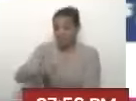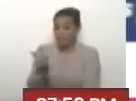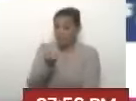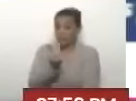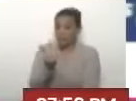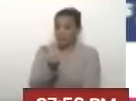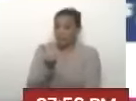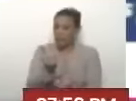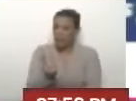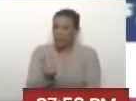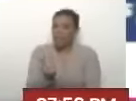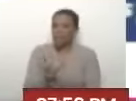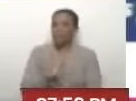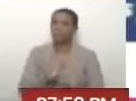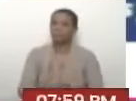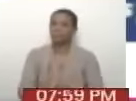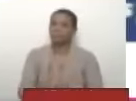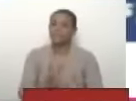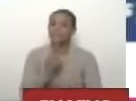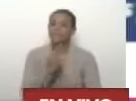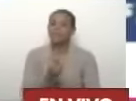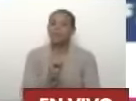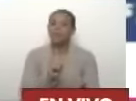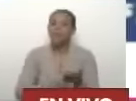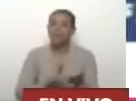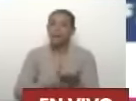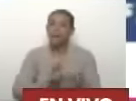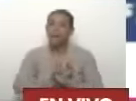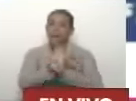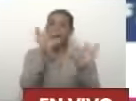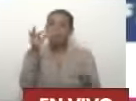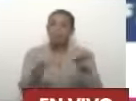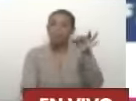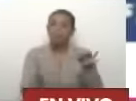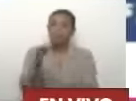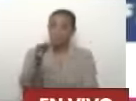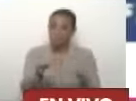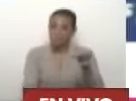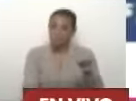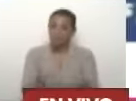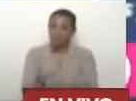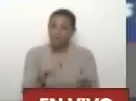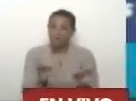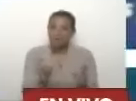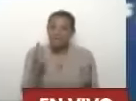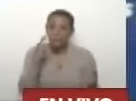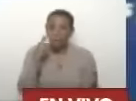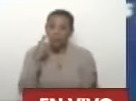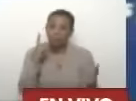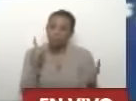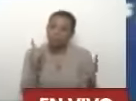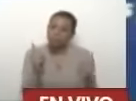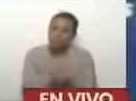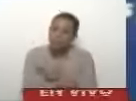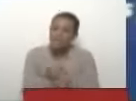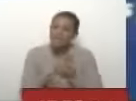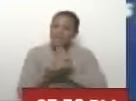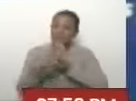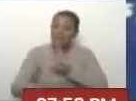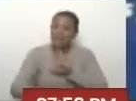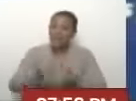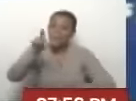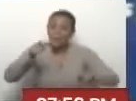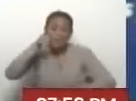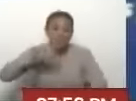mantiene como una trinchera de la verdad, de la justicia, de los cambios progresistas, de los derechos de